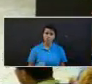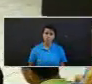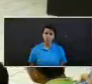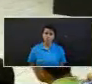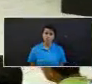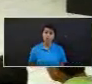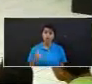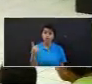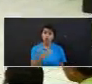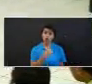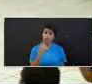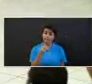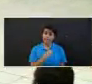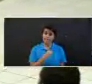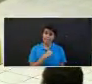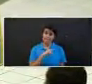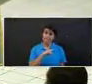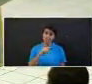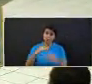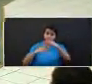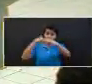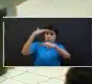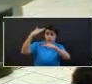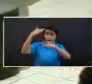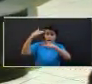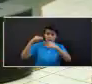porque todo el que pretenda ser superior a los demás